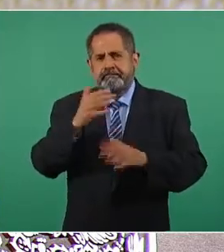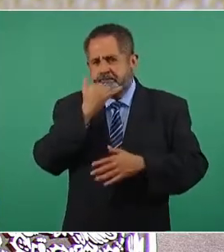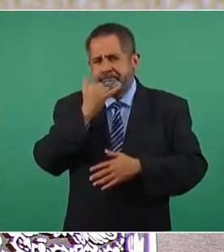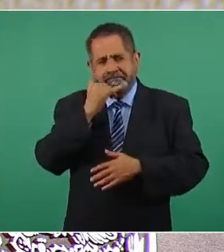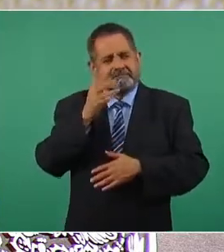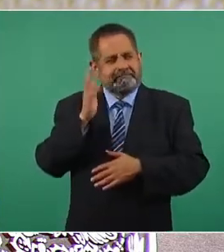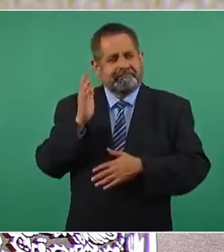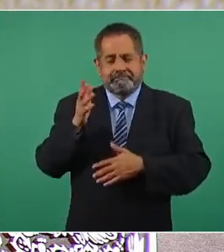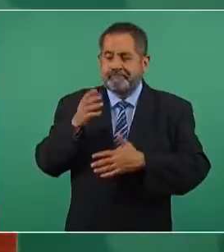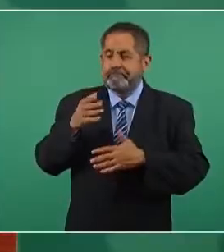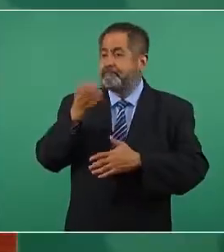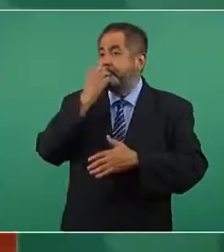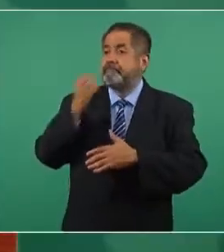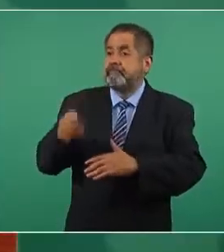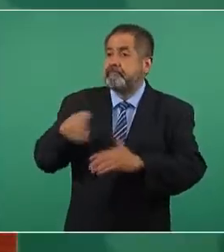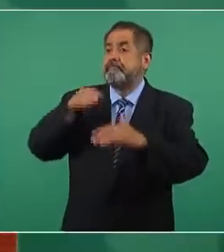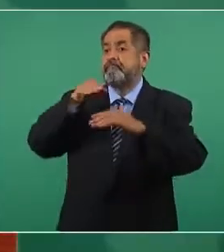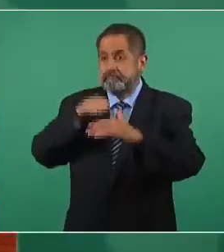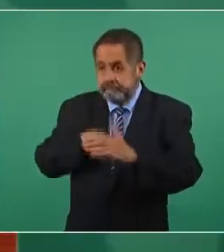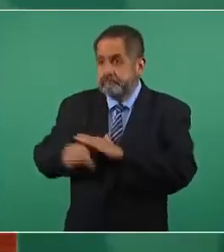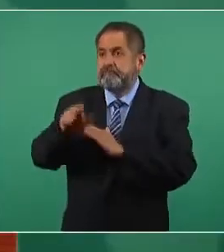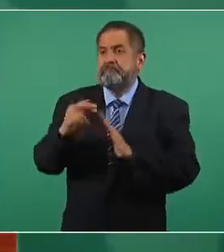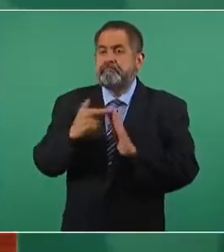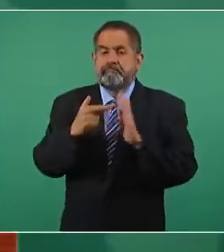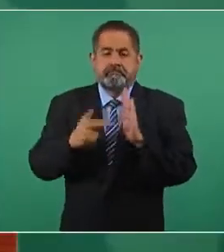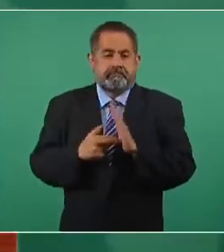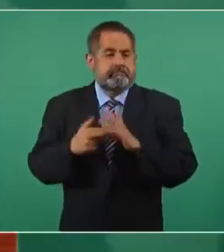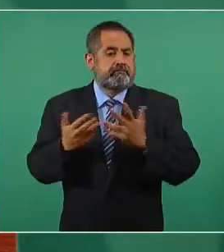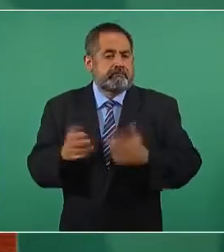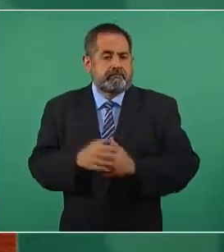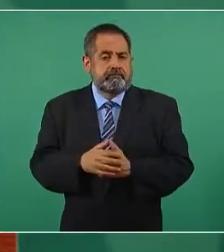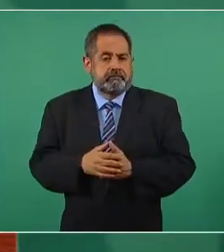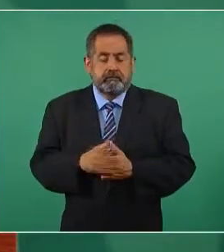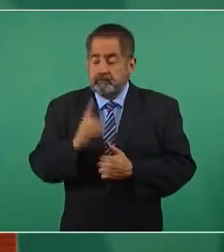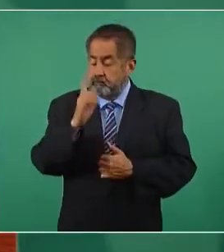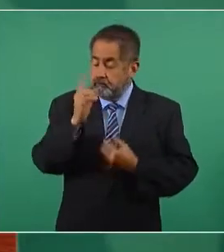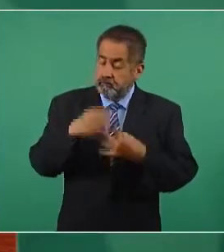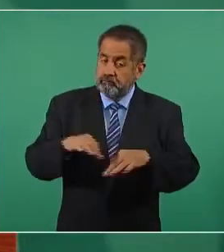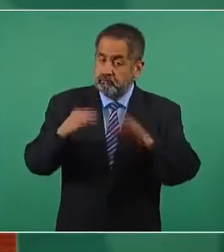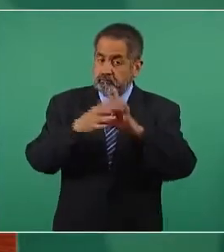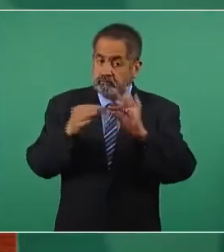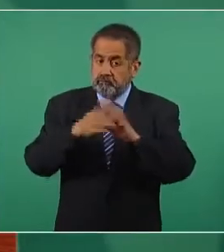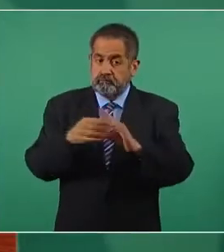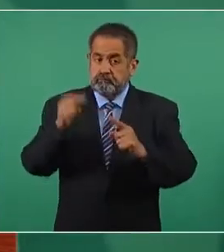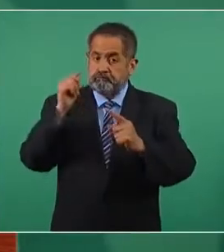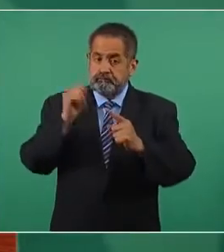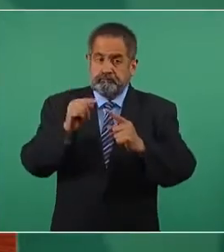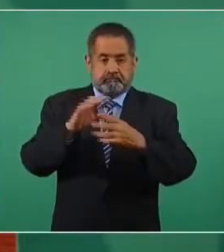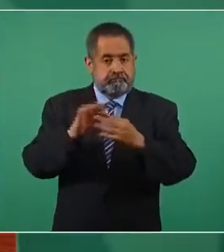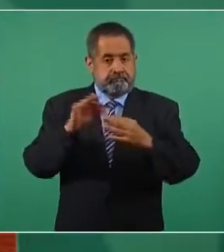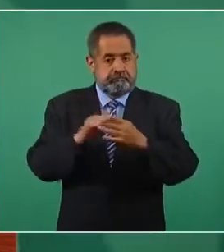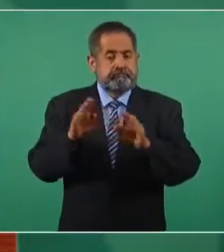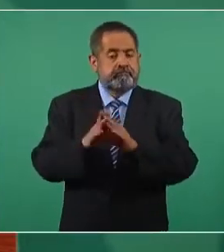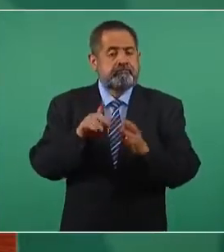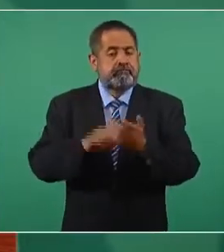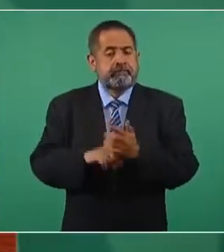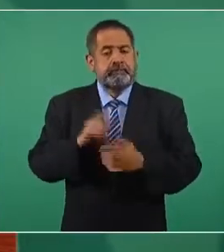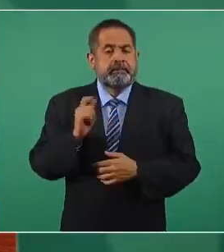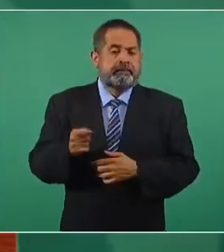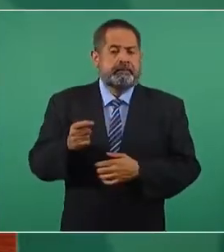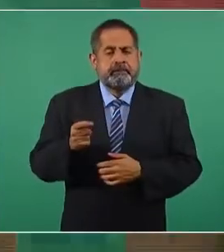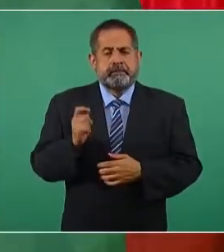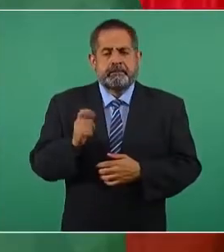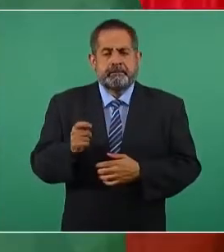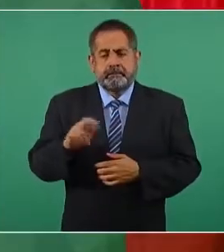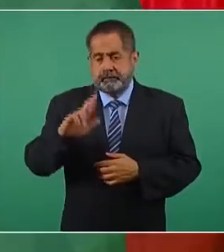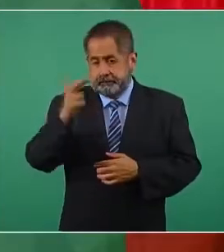de manera segura a las instituciones. Ahí lo que sí valía la pena puntualizar y que aprovecho el momento, primero es